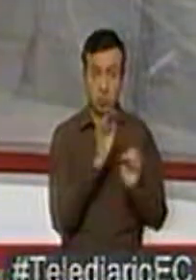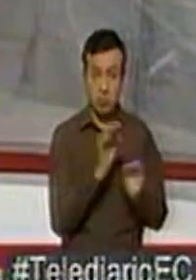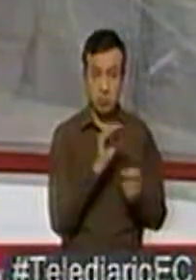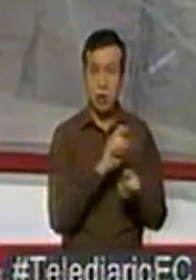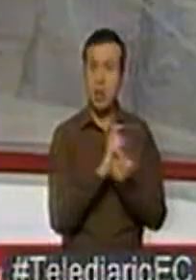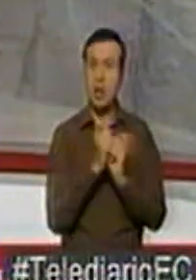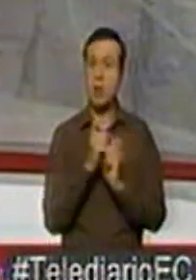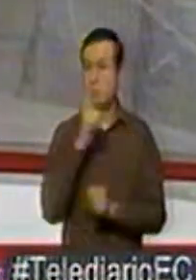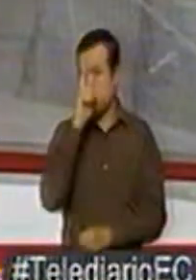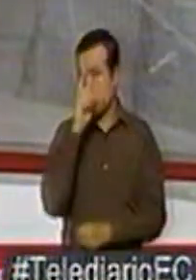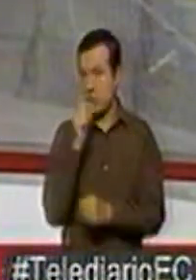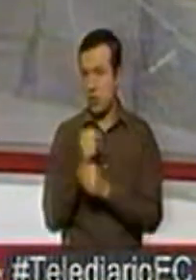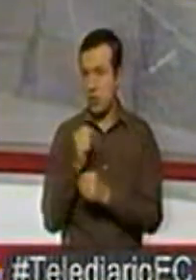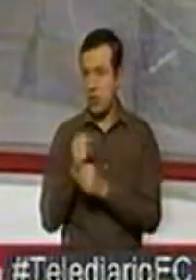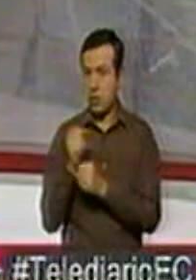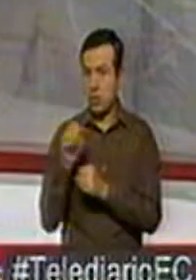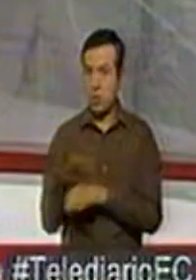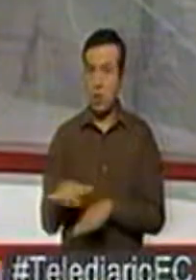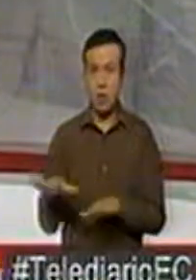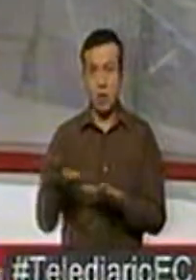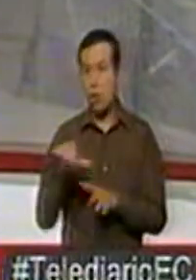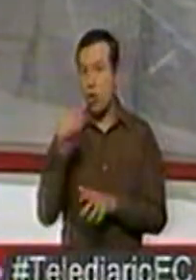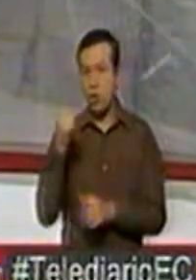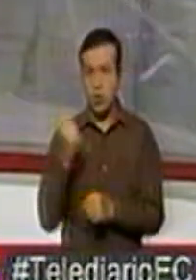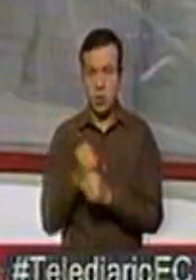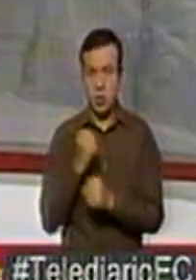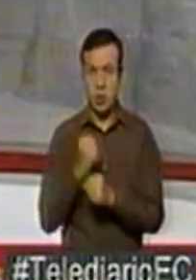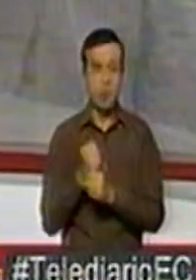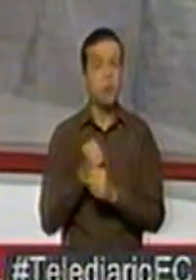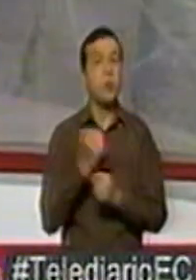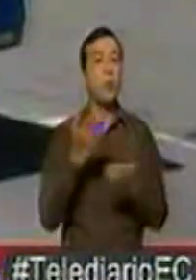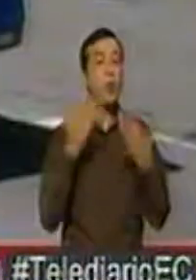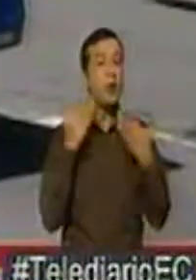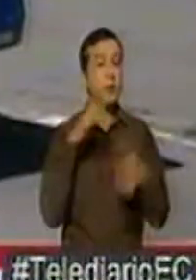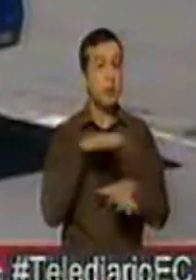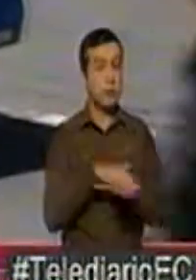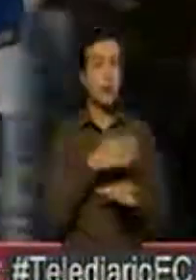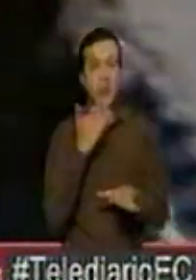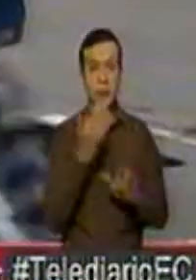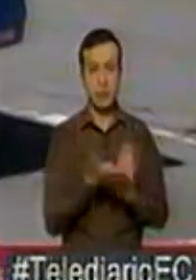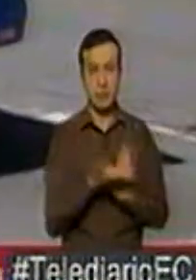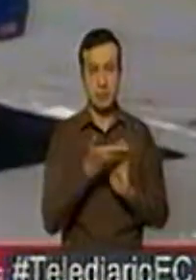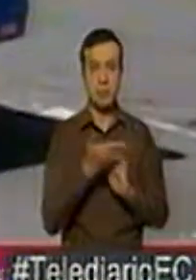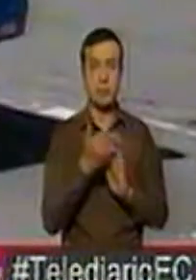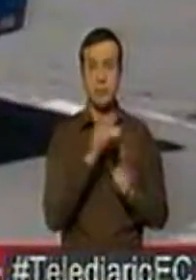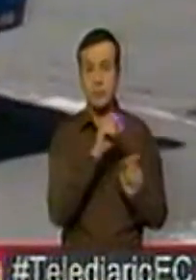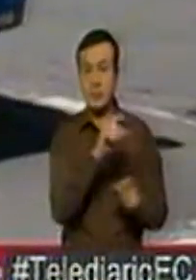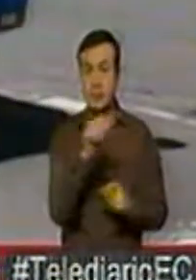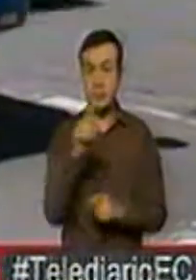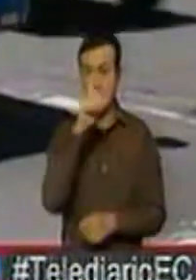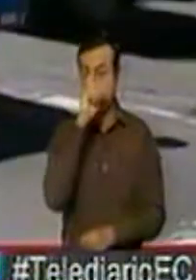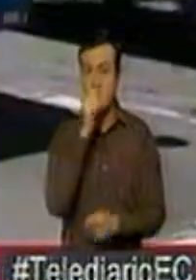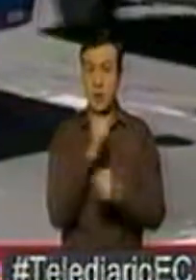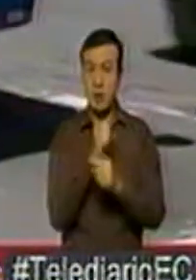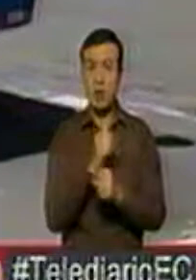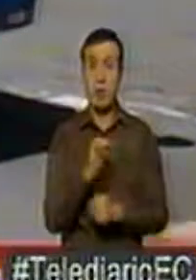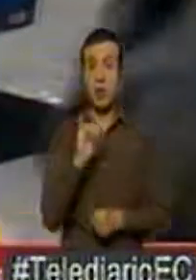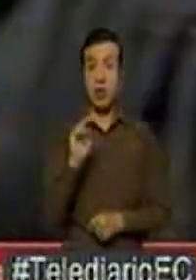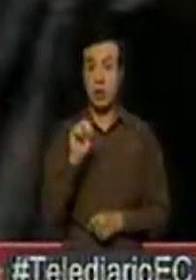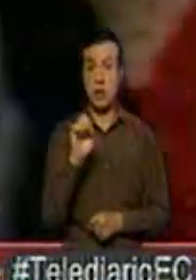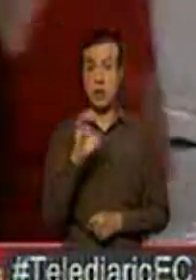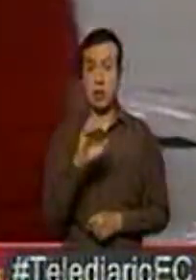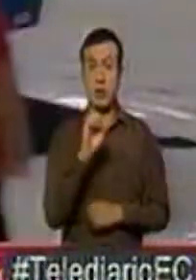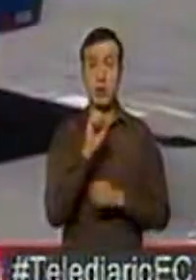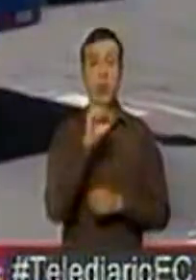mencionar que en Guayaquil y Machala aumentó el empleo formal. La última encuesta nacional de empleo del INEC indica que entre junio